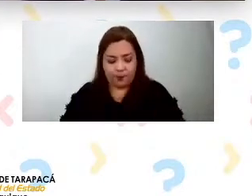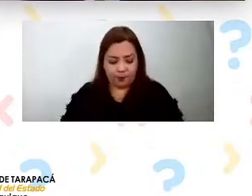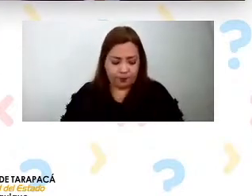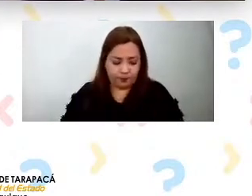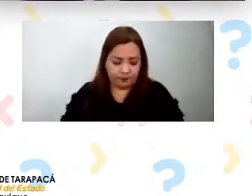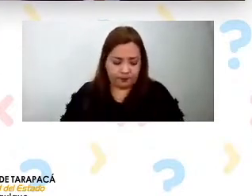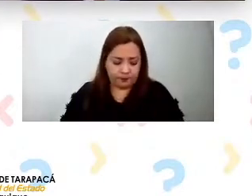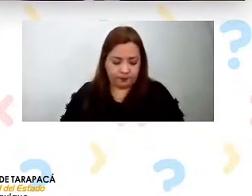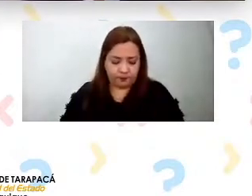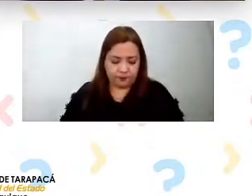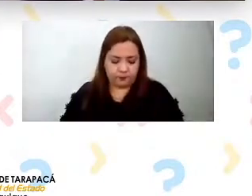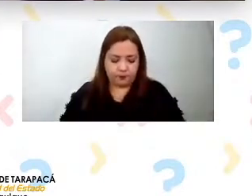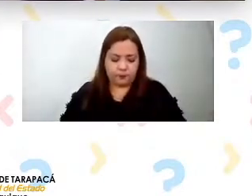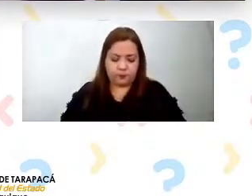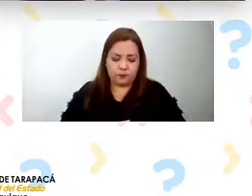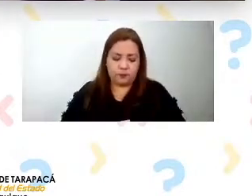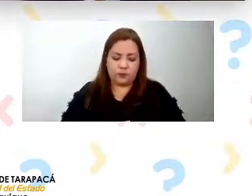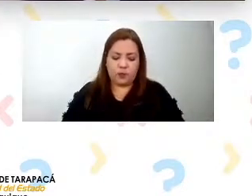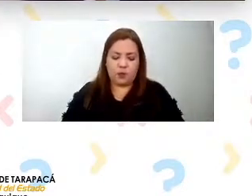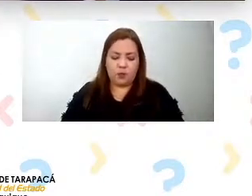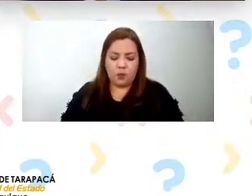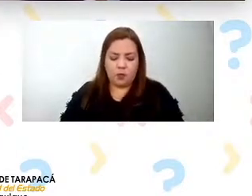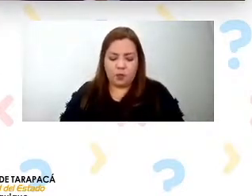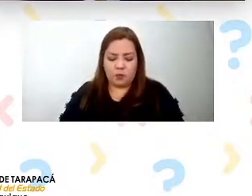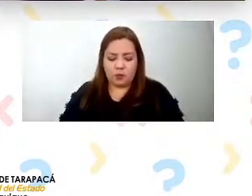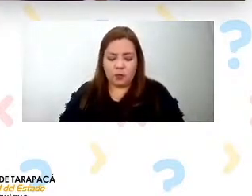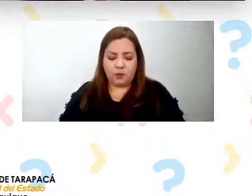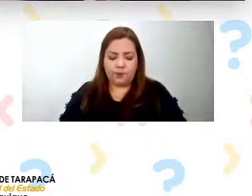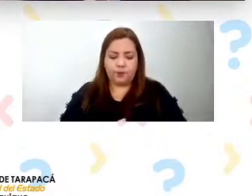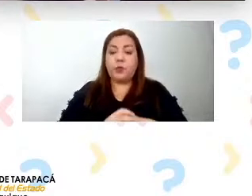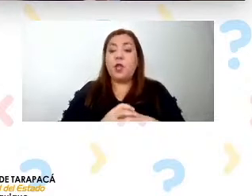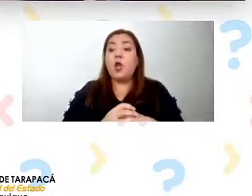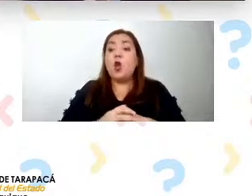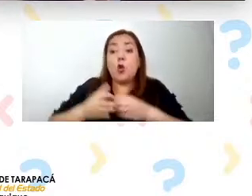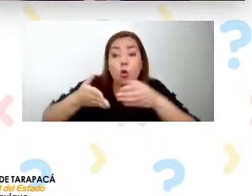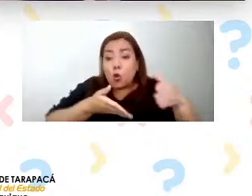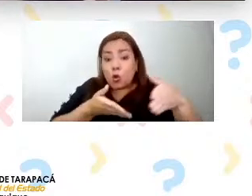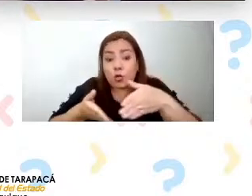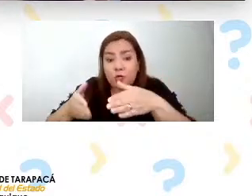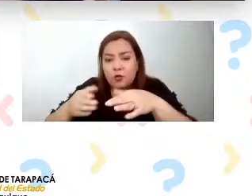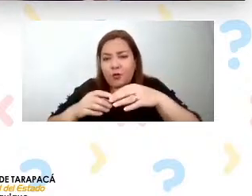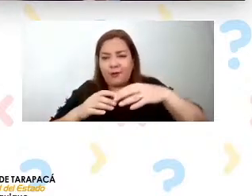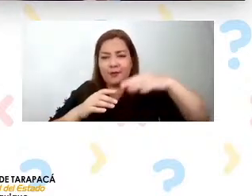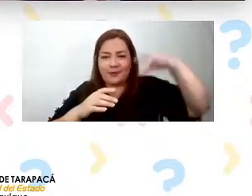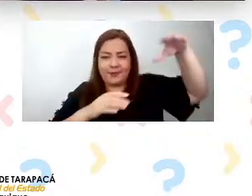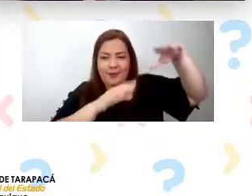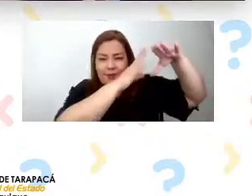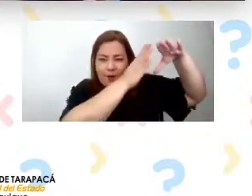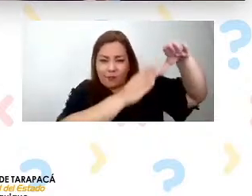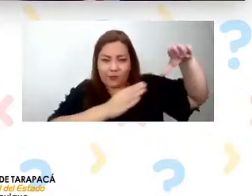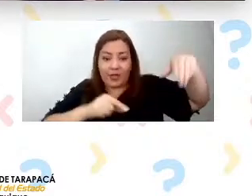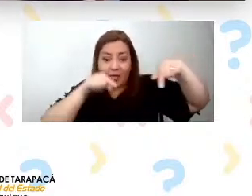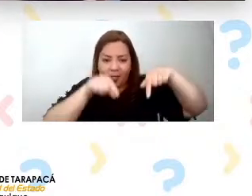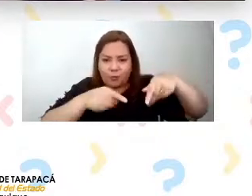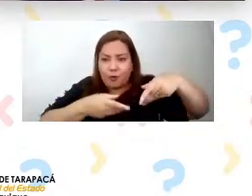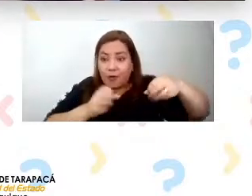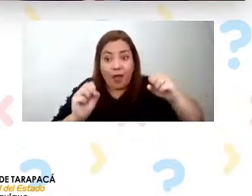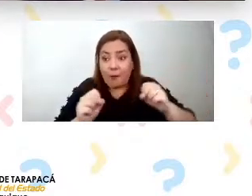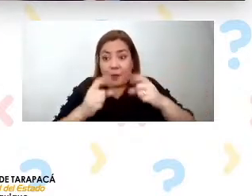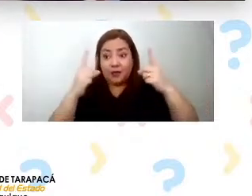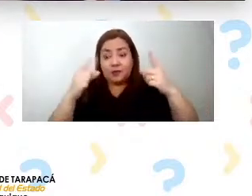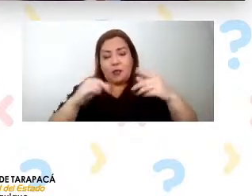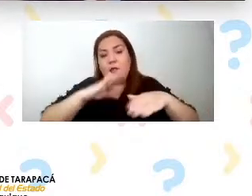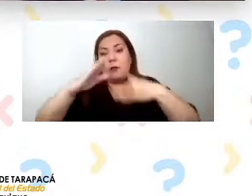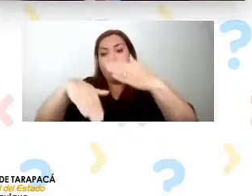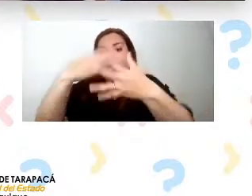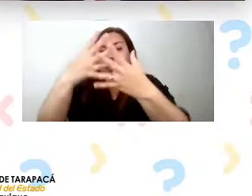Los ríos altoandinos, estos que aparecen, miren esta fotografía, estos que aparecen y